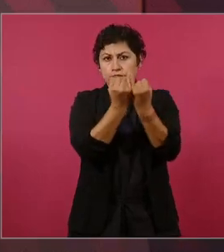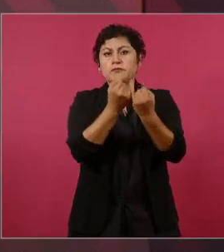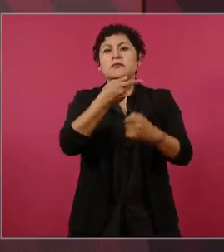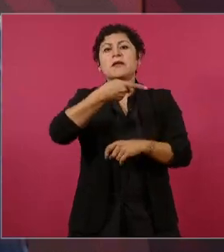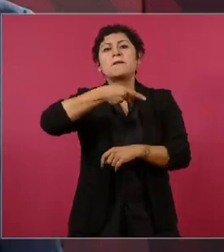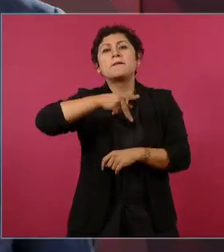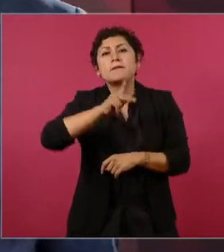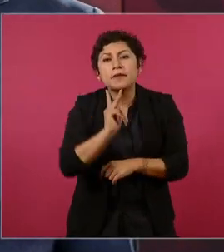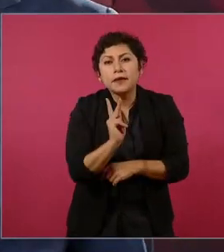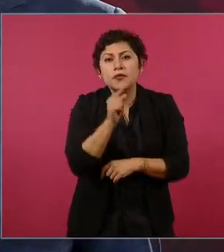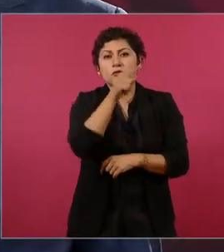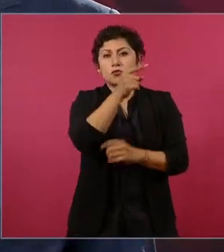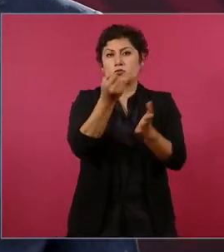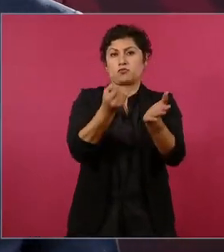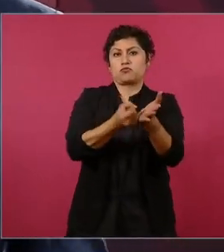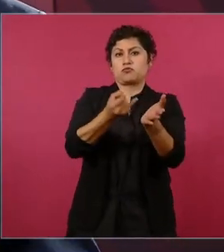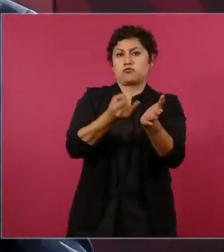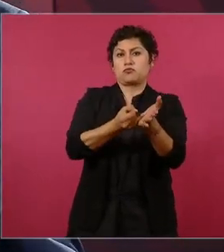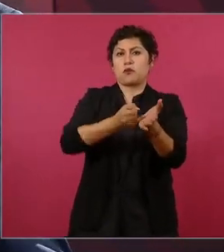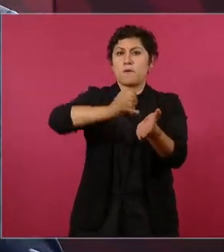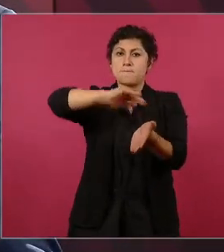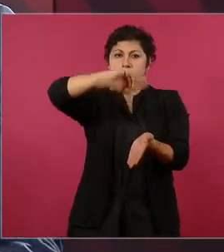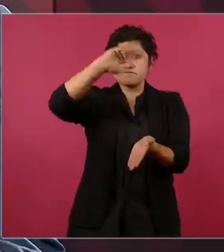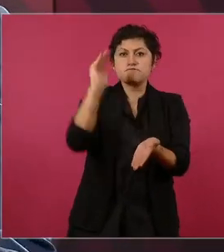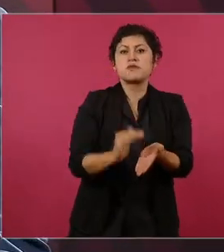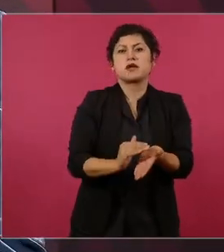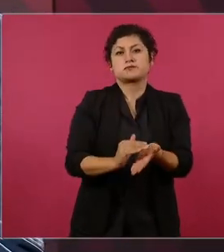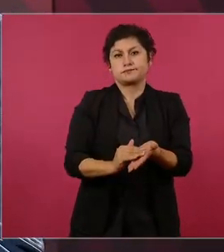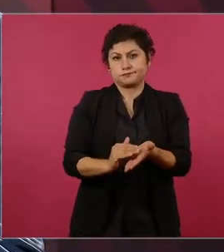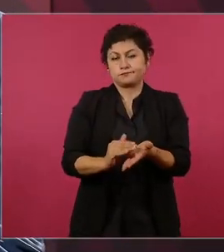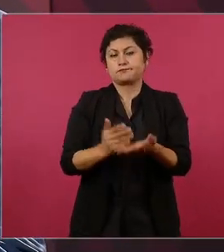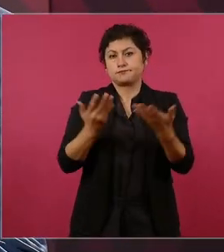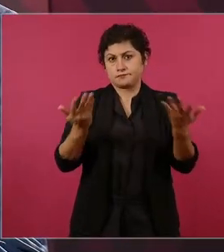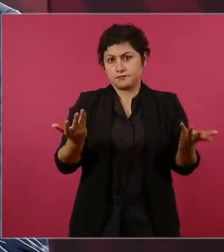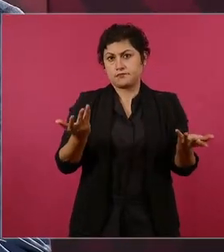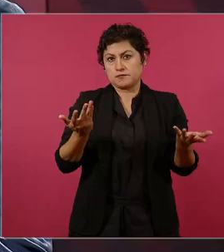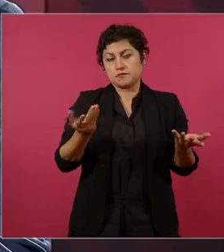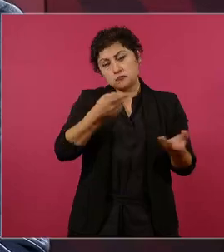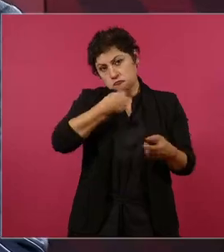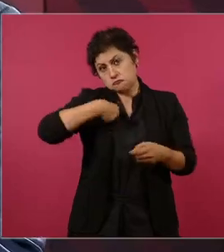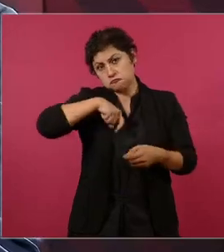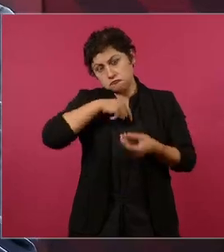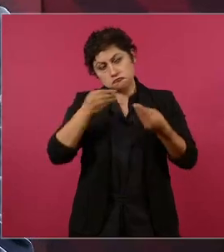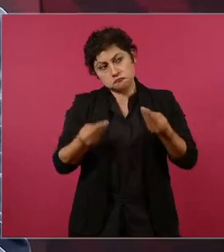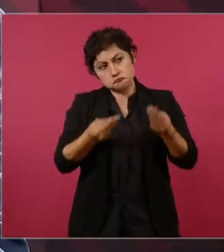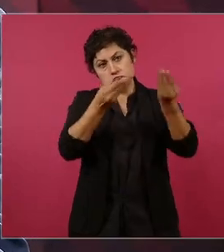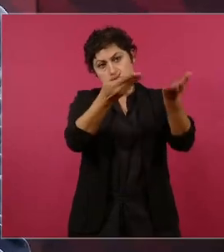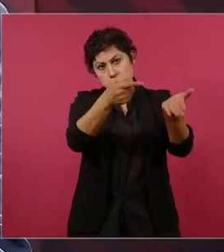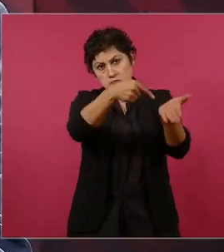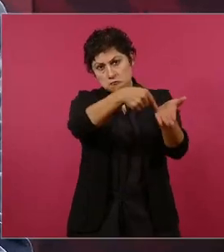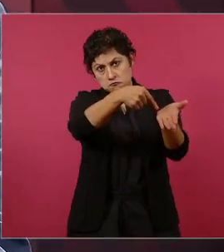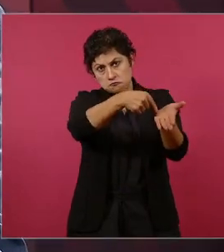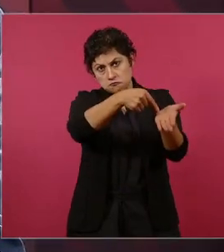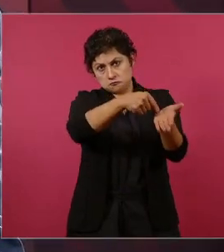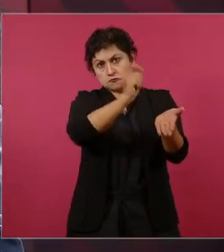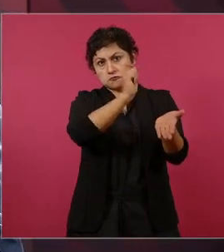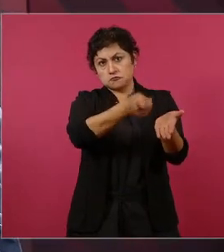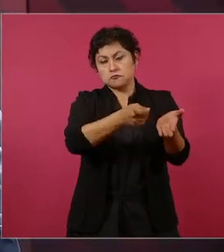cobrar ese porcentaje, lo tienes que reducir de acuerdo a una fórmula que dio